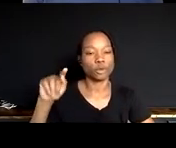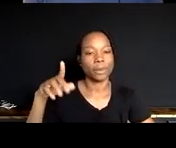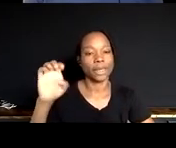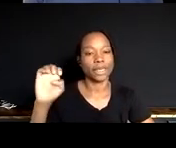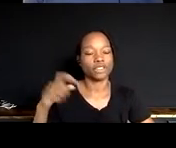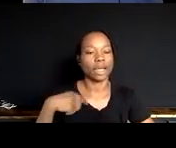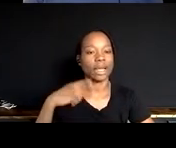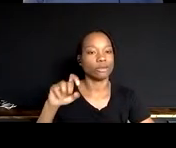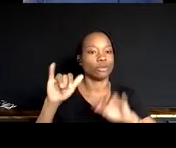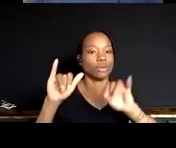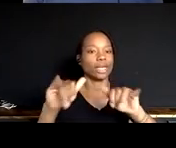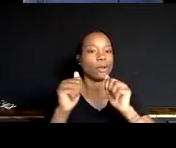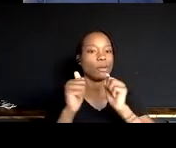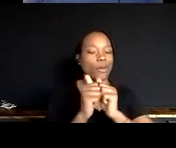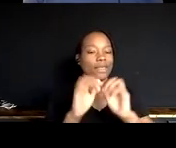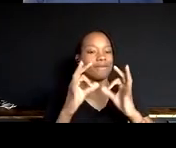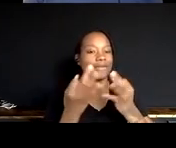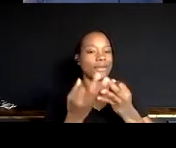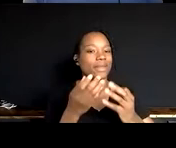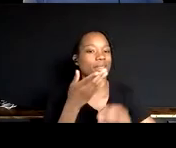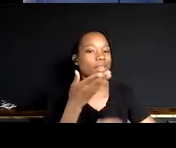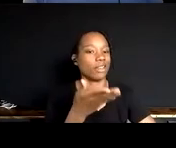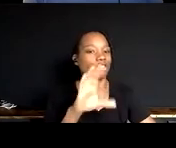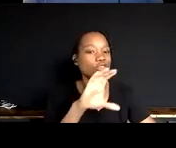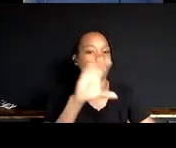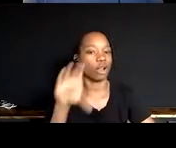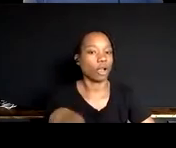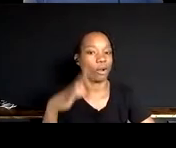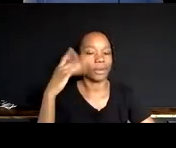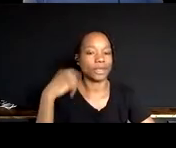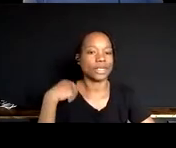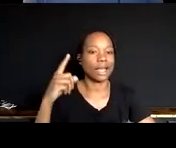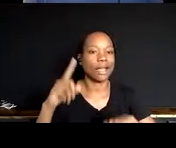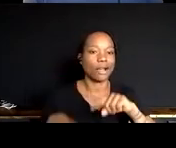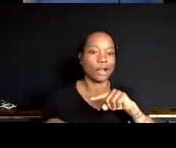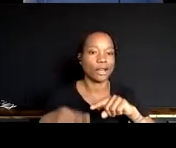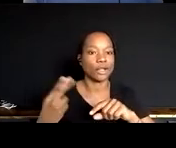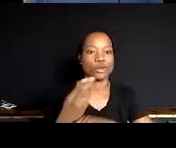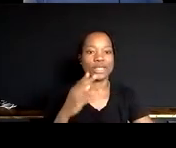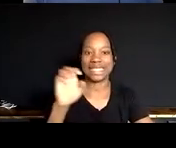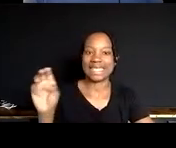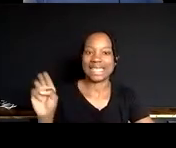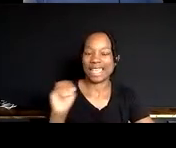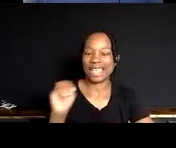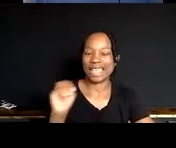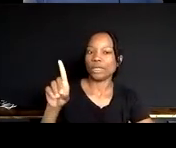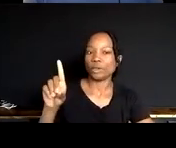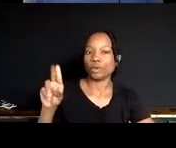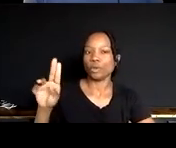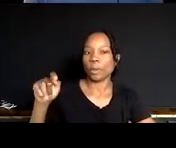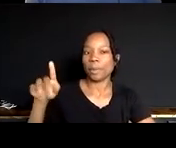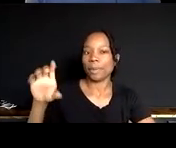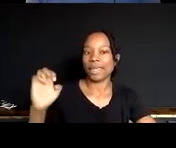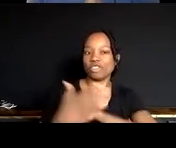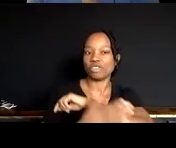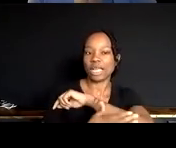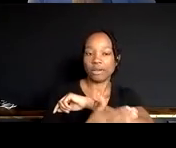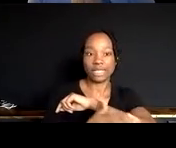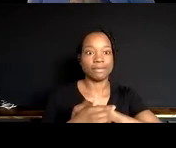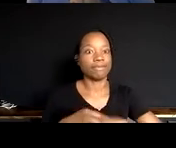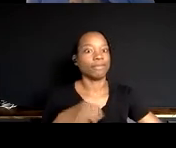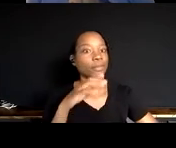vivir con un familiar en Chicago porque no podía estar bajo monitoreo electrónico en DuPage. Yo acababa